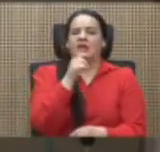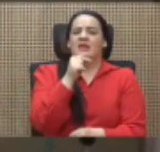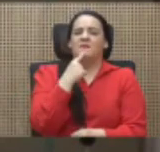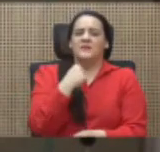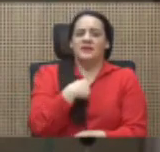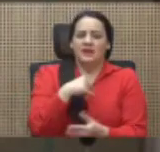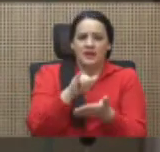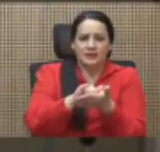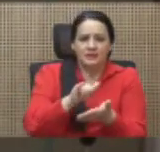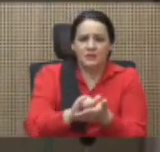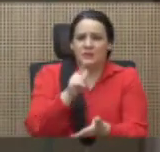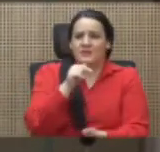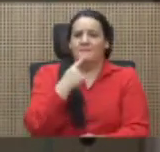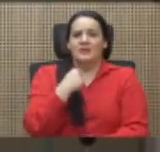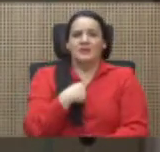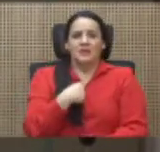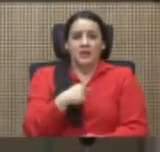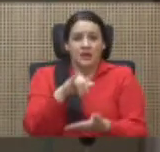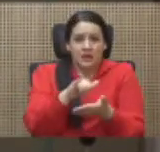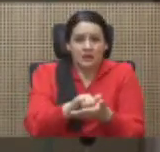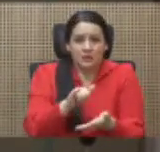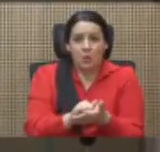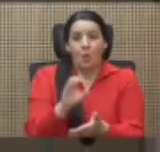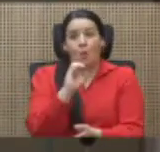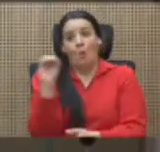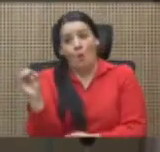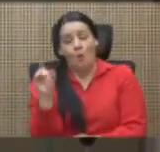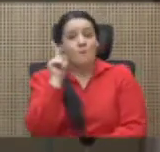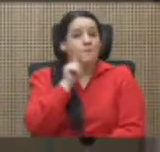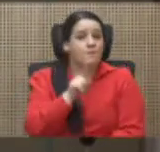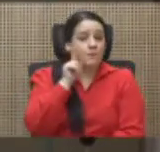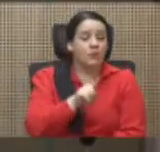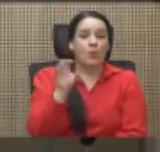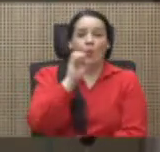eso, o está mintiendo,